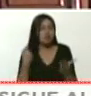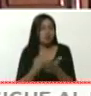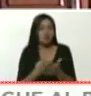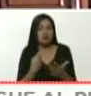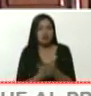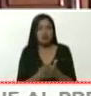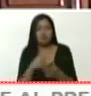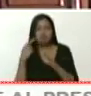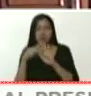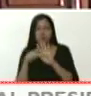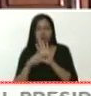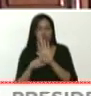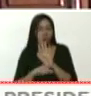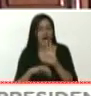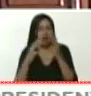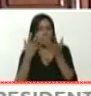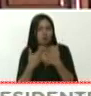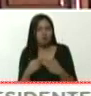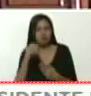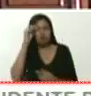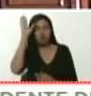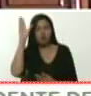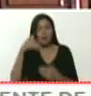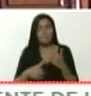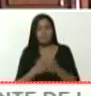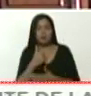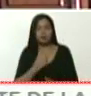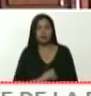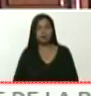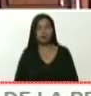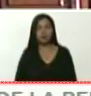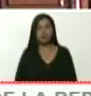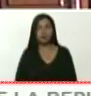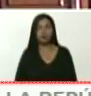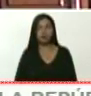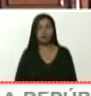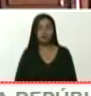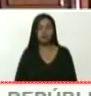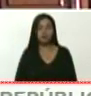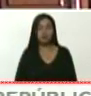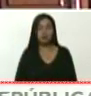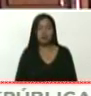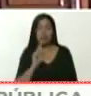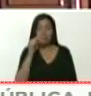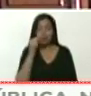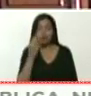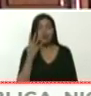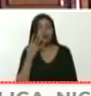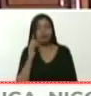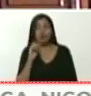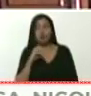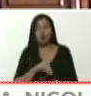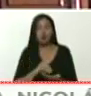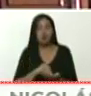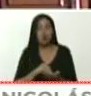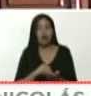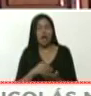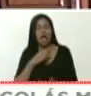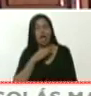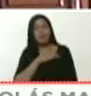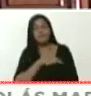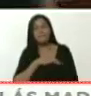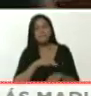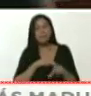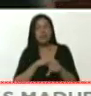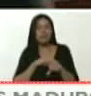nuevas maquinarias, en nueva capacidad. Y además, en este caso, le toca al ministro de Agricultura meterle